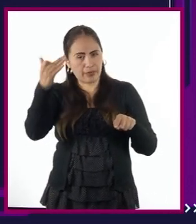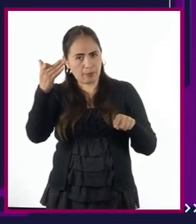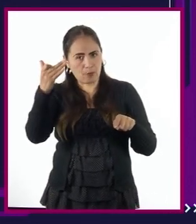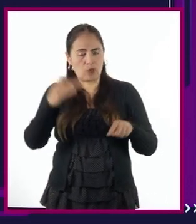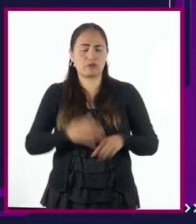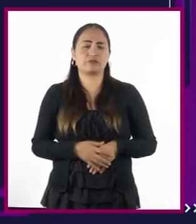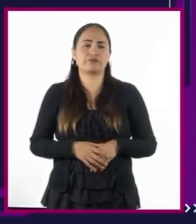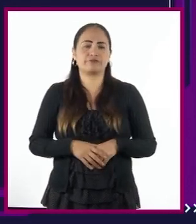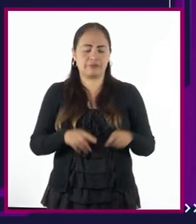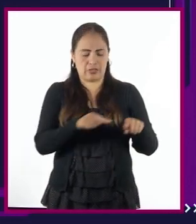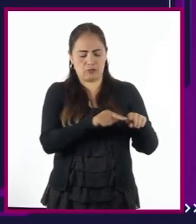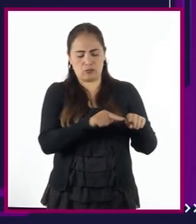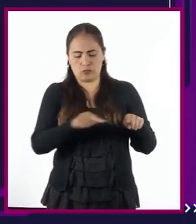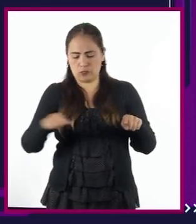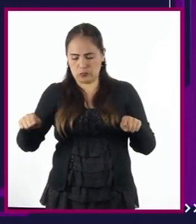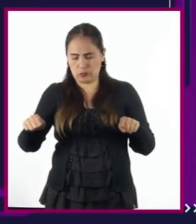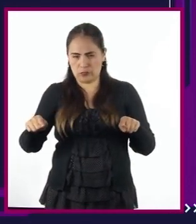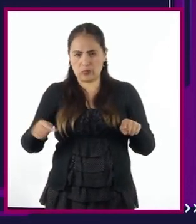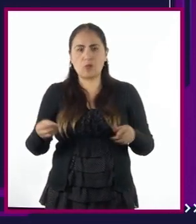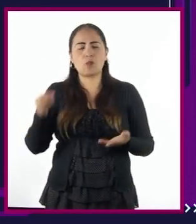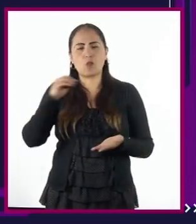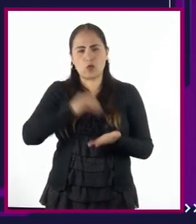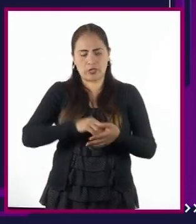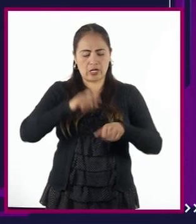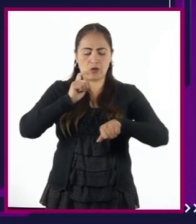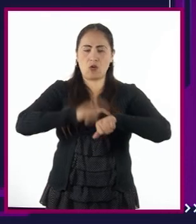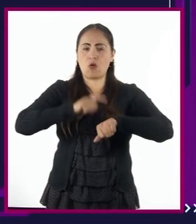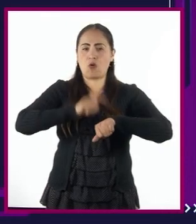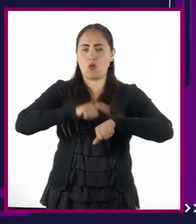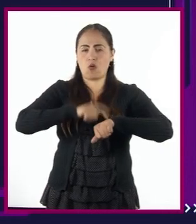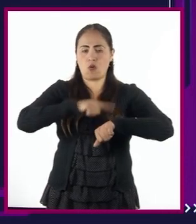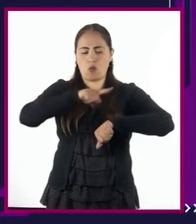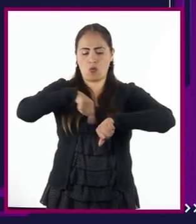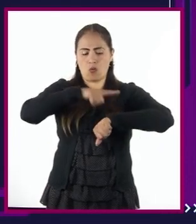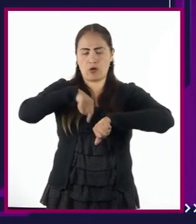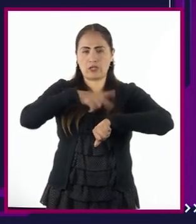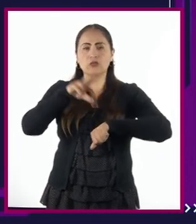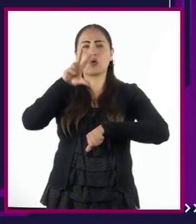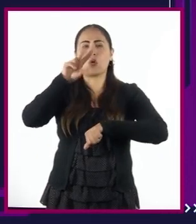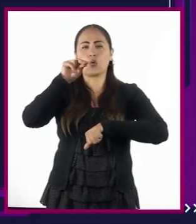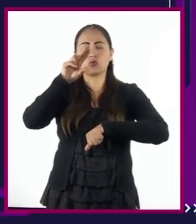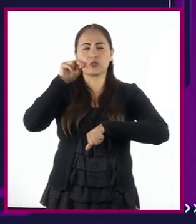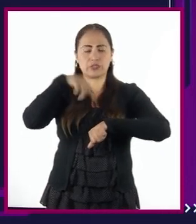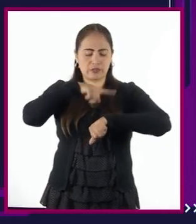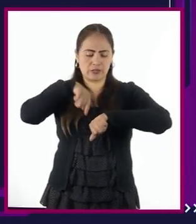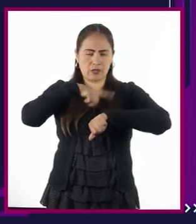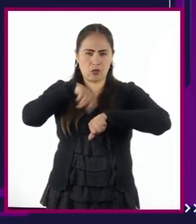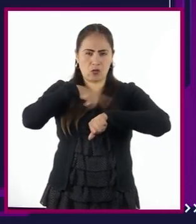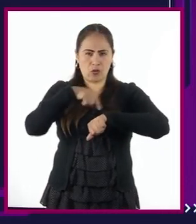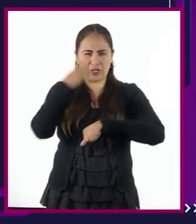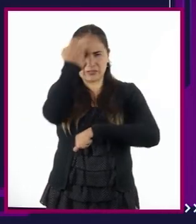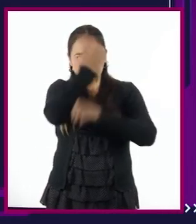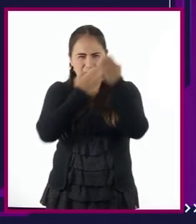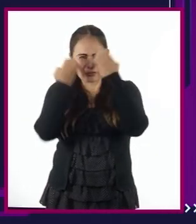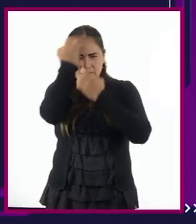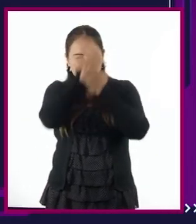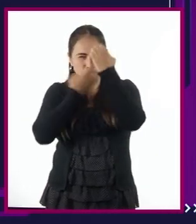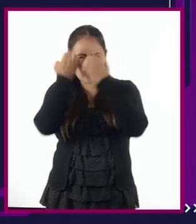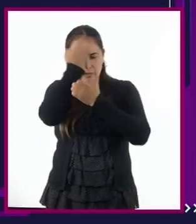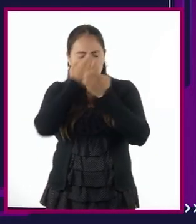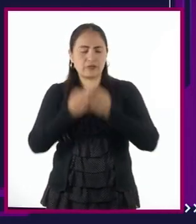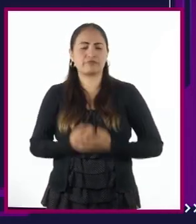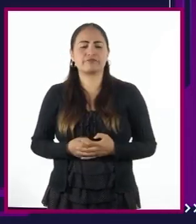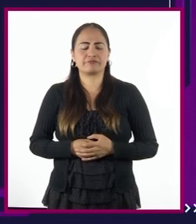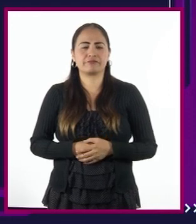que en ese eje pondremos las horas. Son 80 horas de observación. De acuerdo con los datos que